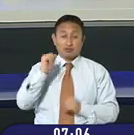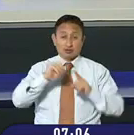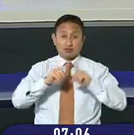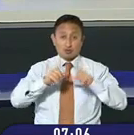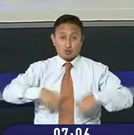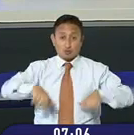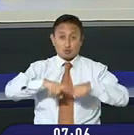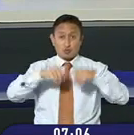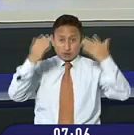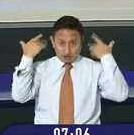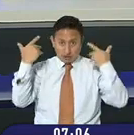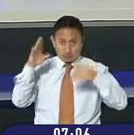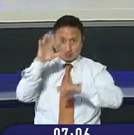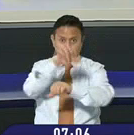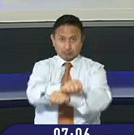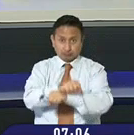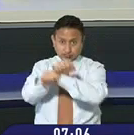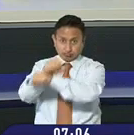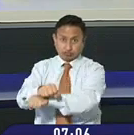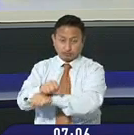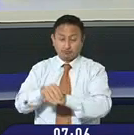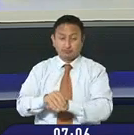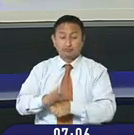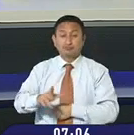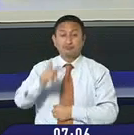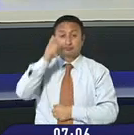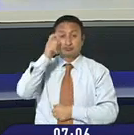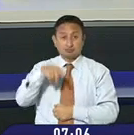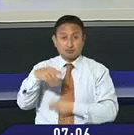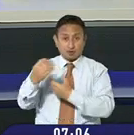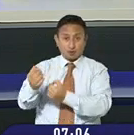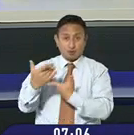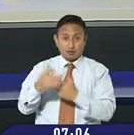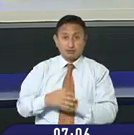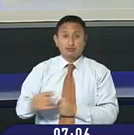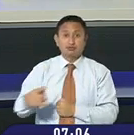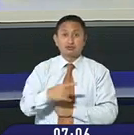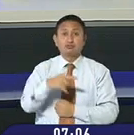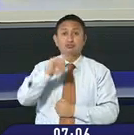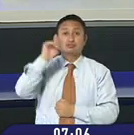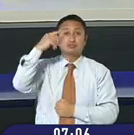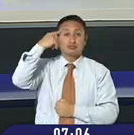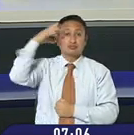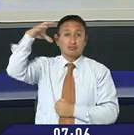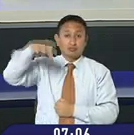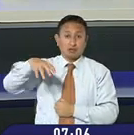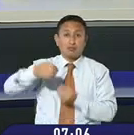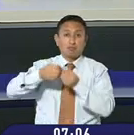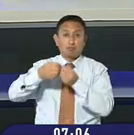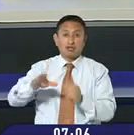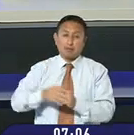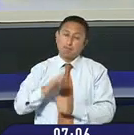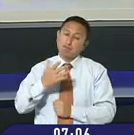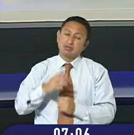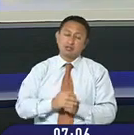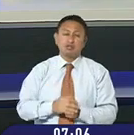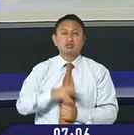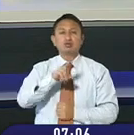ciudad de Guayaquil. La Fiscalía General del Estado informó que el perjuicio, pues, al país sería de alrededor